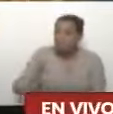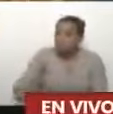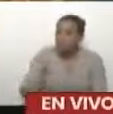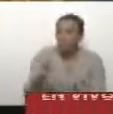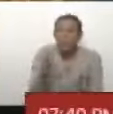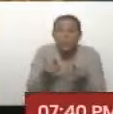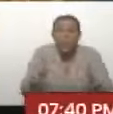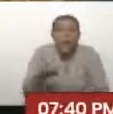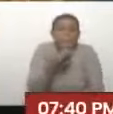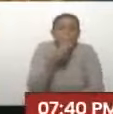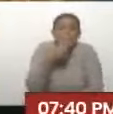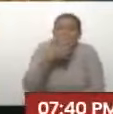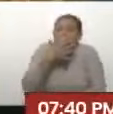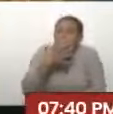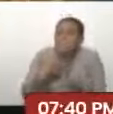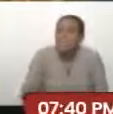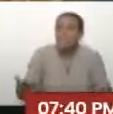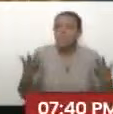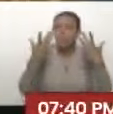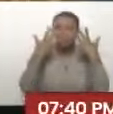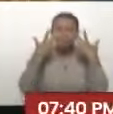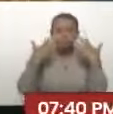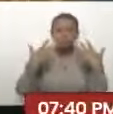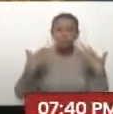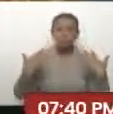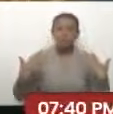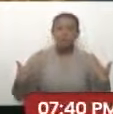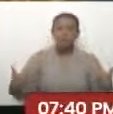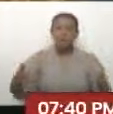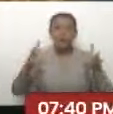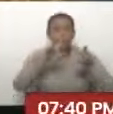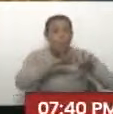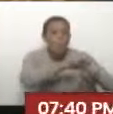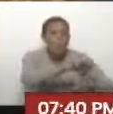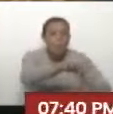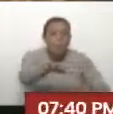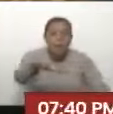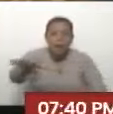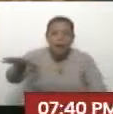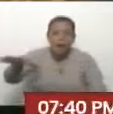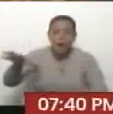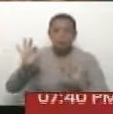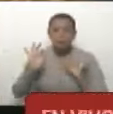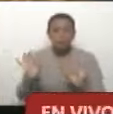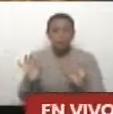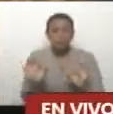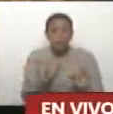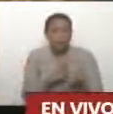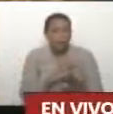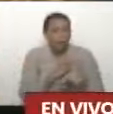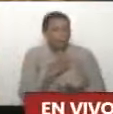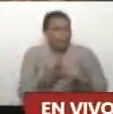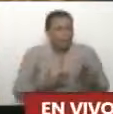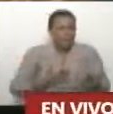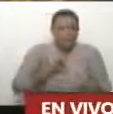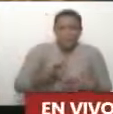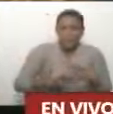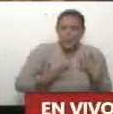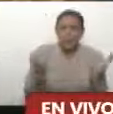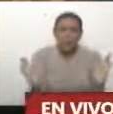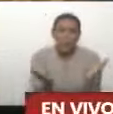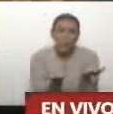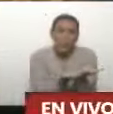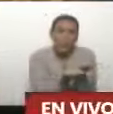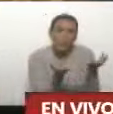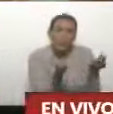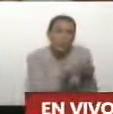es un lugar hermoso Hermosísimo el punto de vista eh visual del paisaje Pero además tiene una energía especial cuando se combina con los libros y